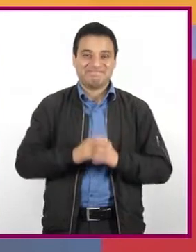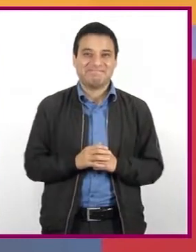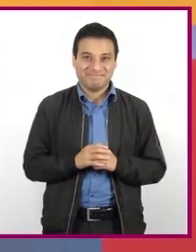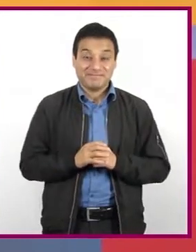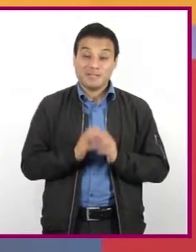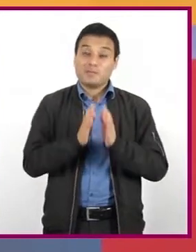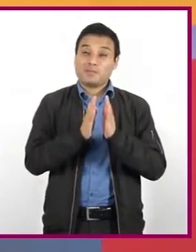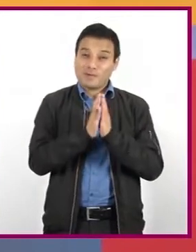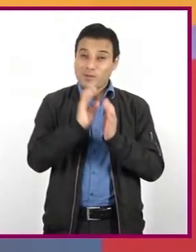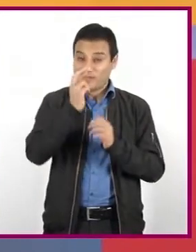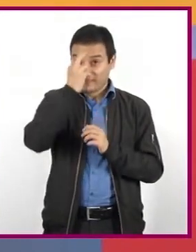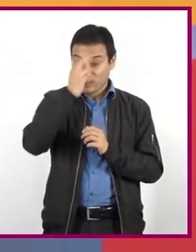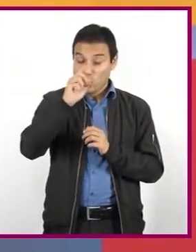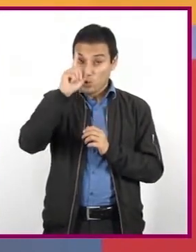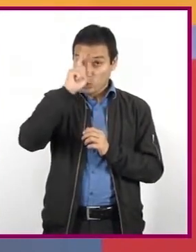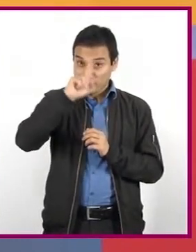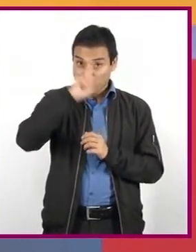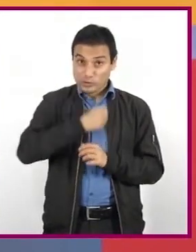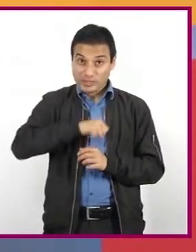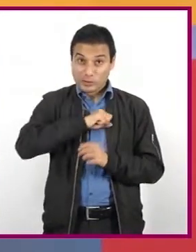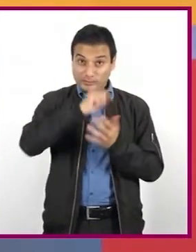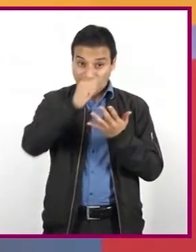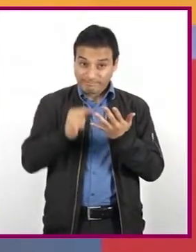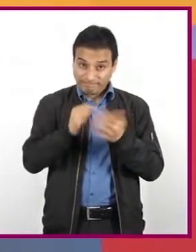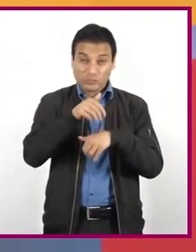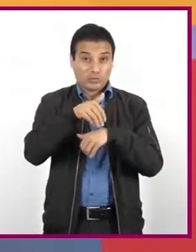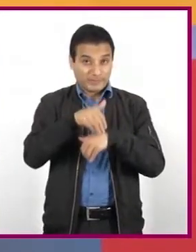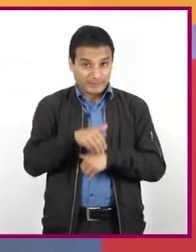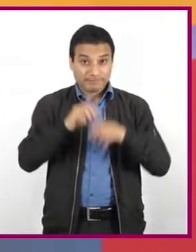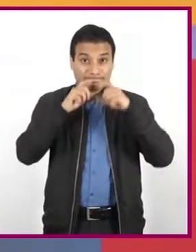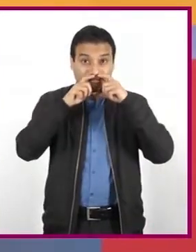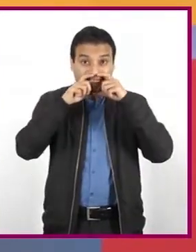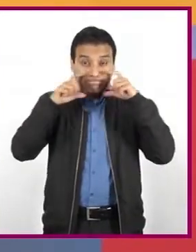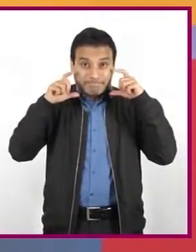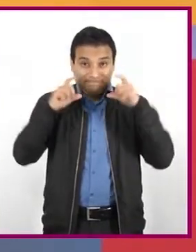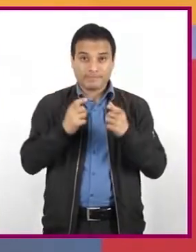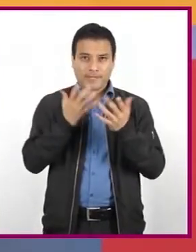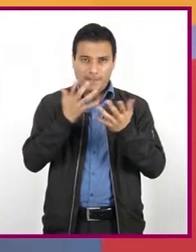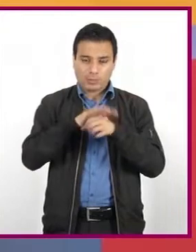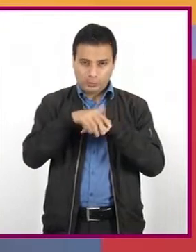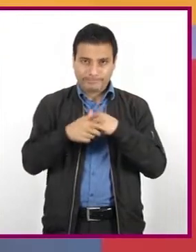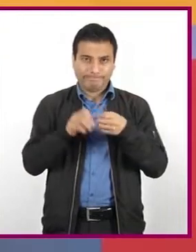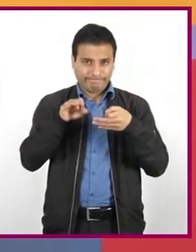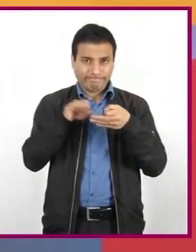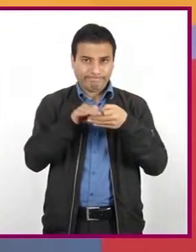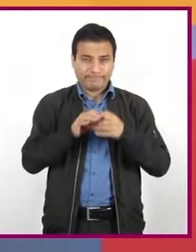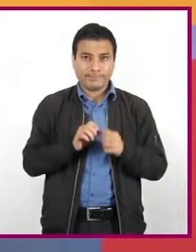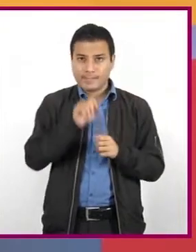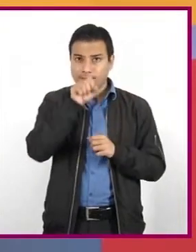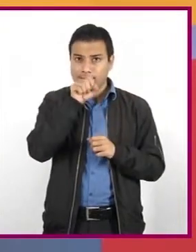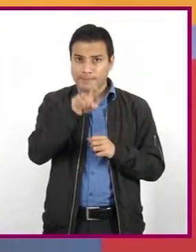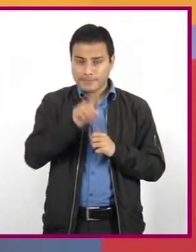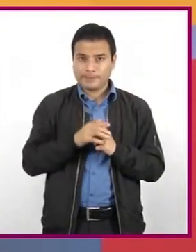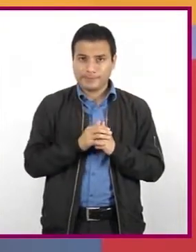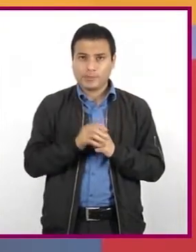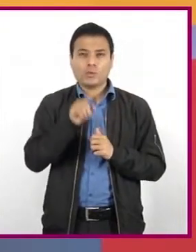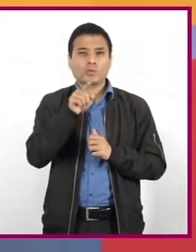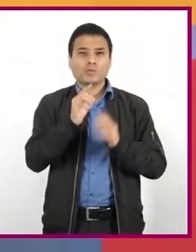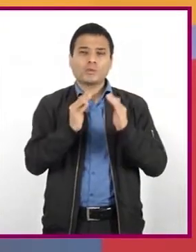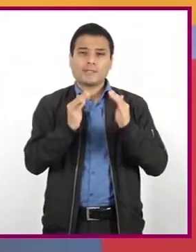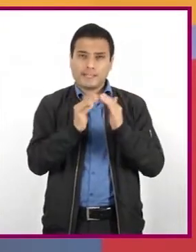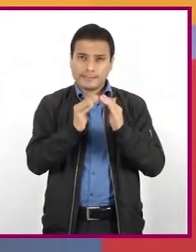seguir las indicaciones sanitarias, como usar cubrebocas, lavarse constantemente las manos y, si les es posible, permanezcan en